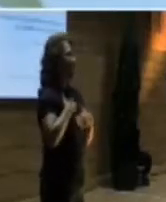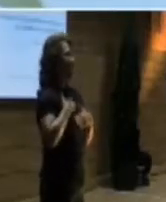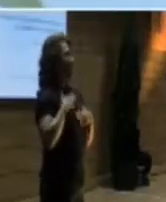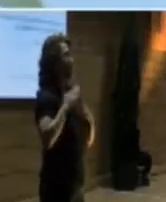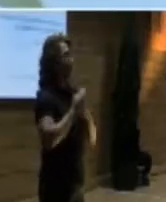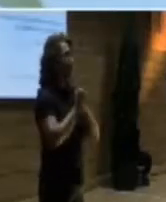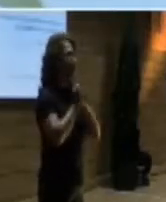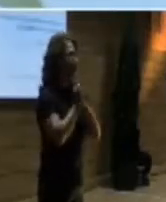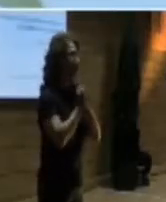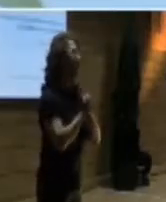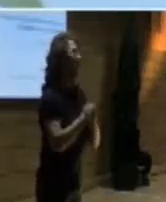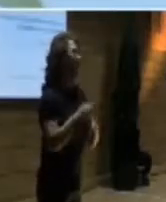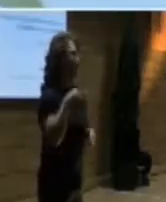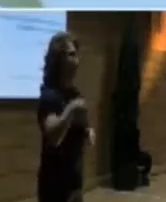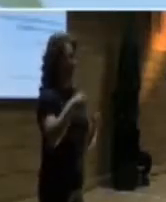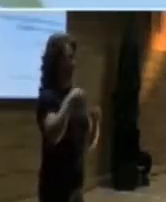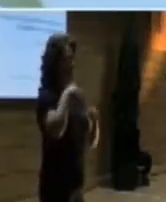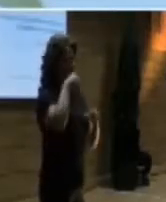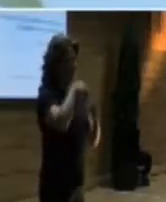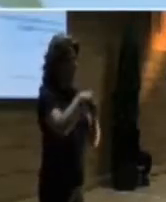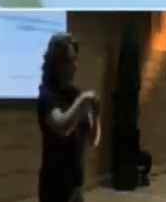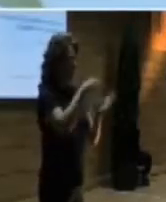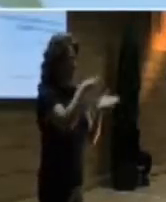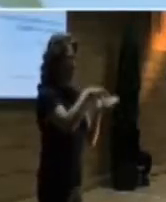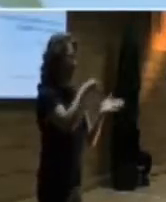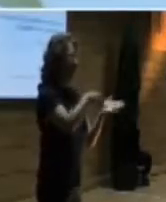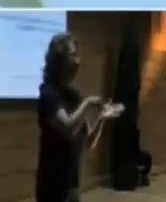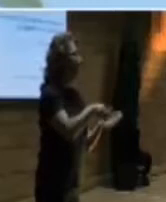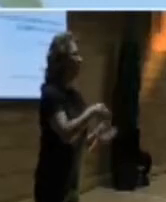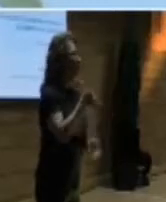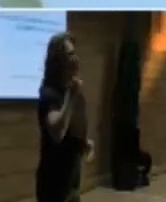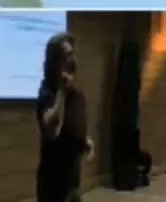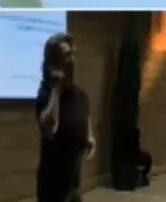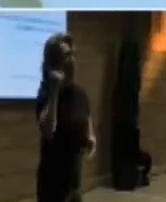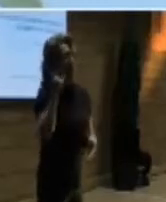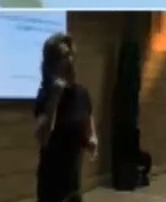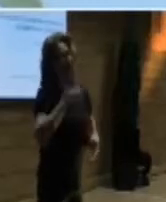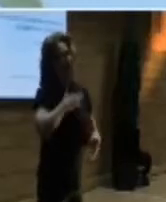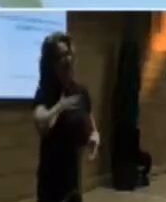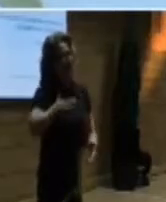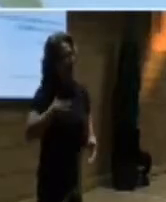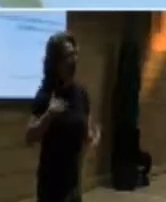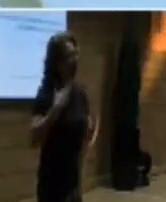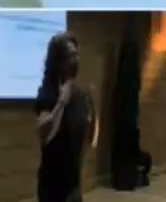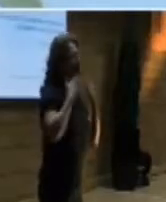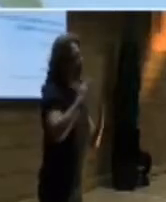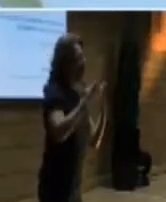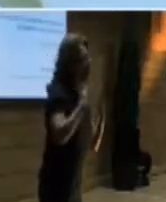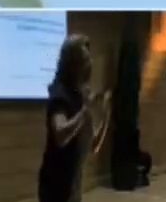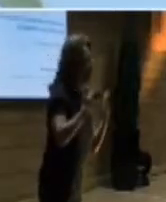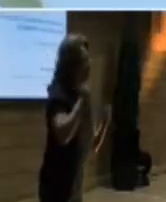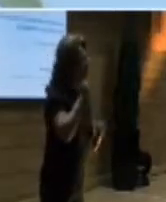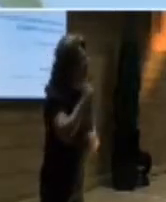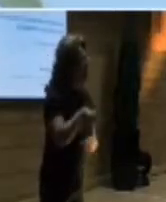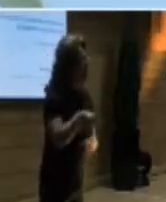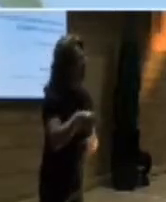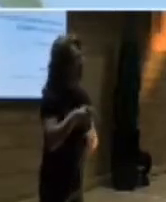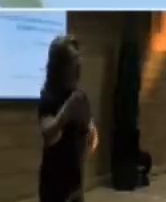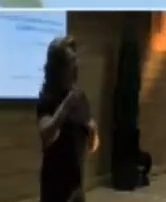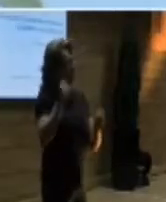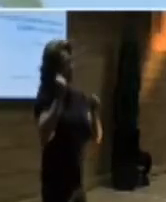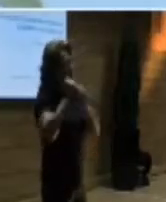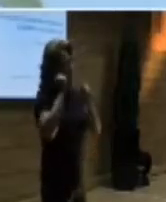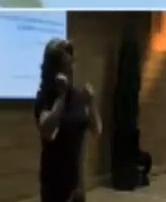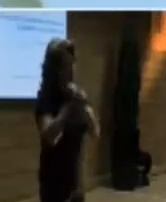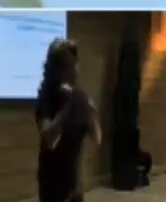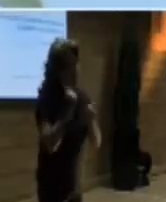equipo del Centro de Referencia, ¿no? Y a Maribel lo que le quiero agradecer, aparte de la invitación, es su empeño, su dedicación,